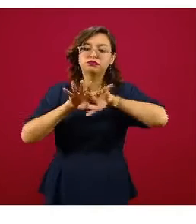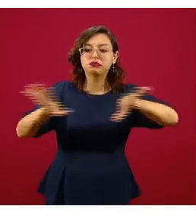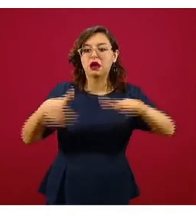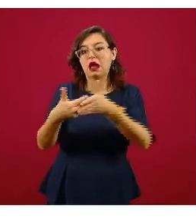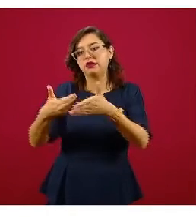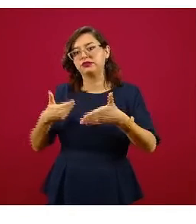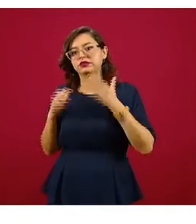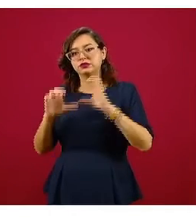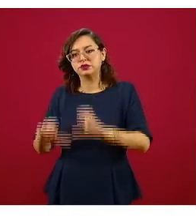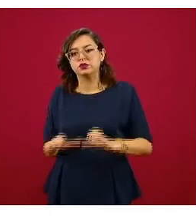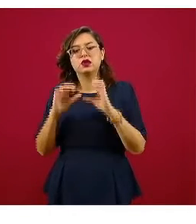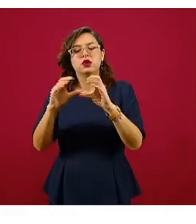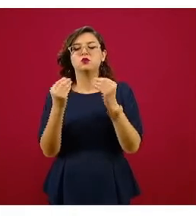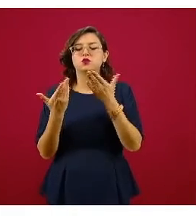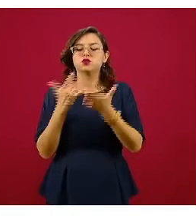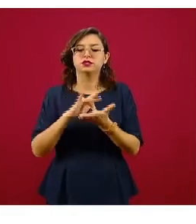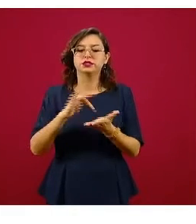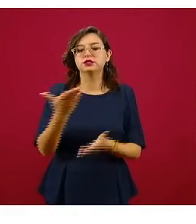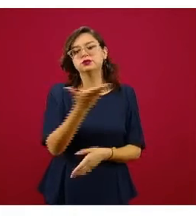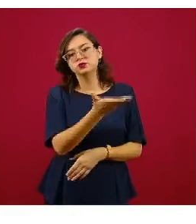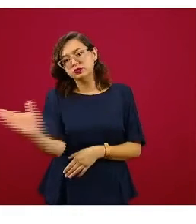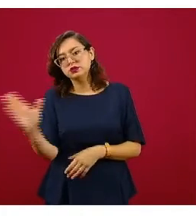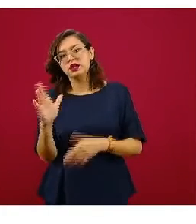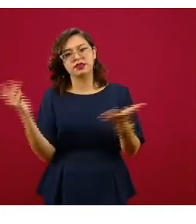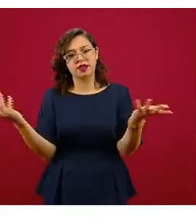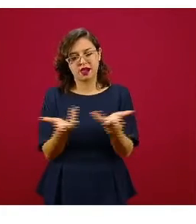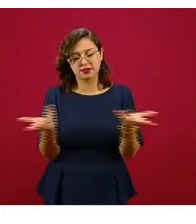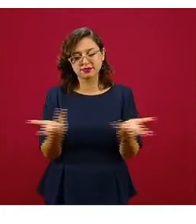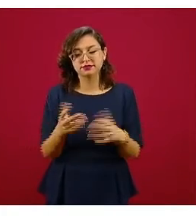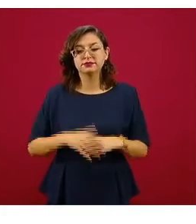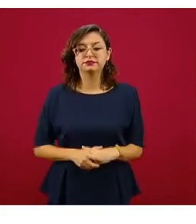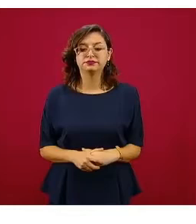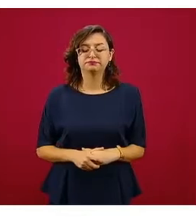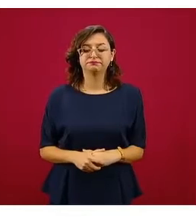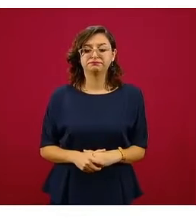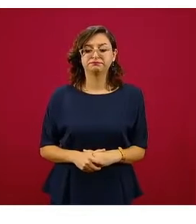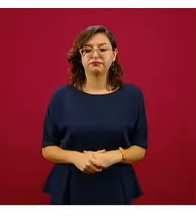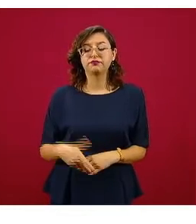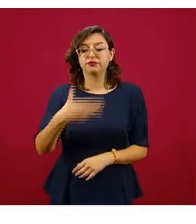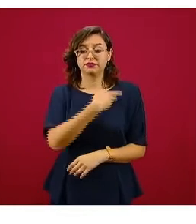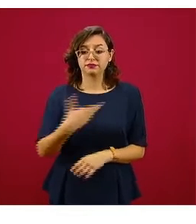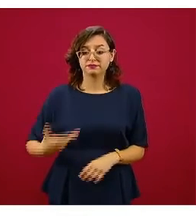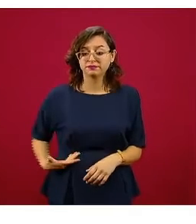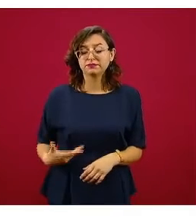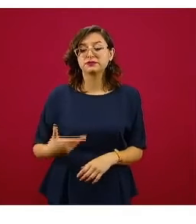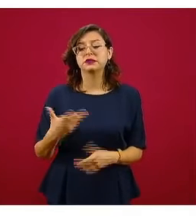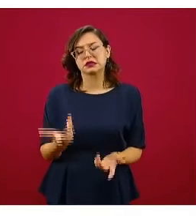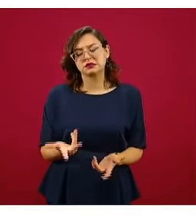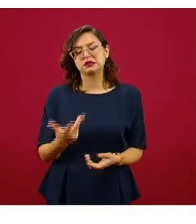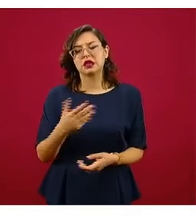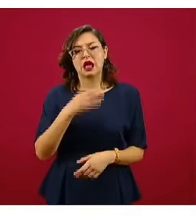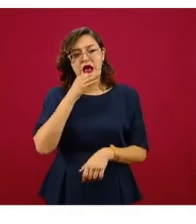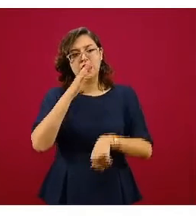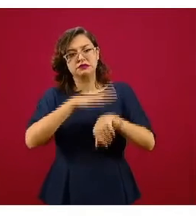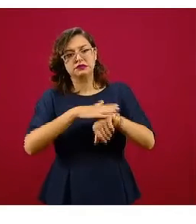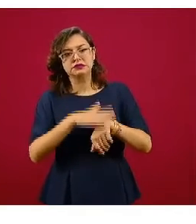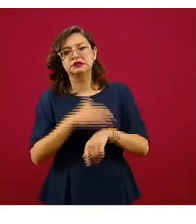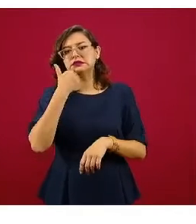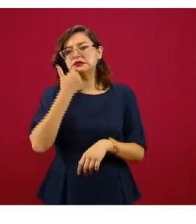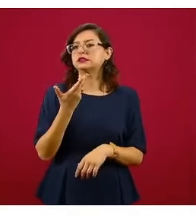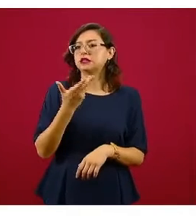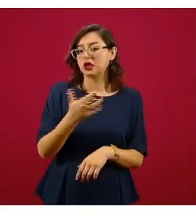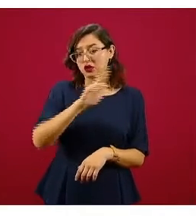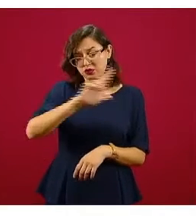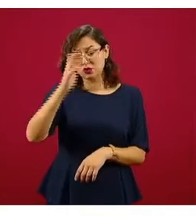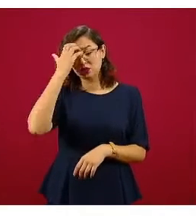y agradecemos mucho la labor que ustedes realizan para ello. Si me lo permite, presidente, reconocer especialmente a cada uno de estos